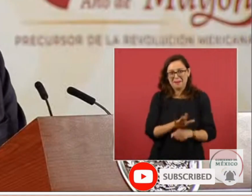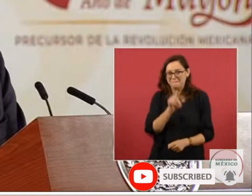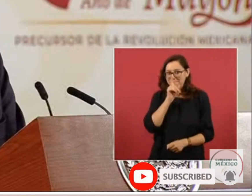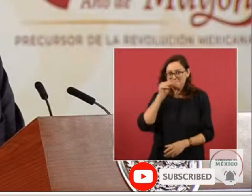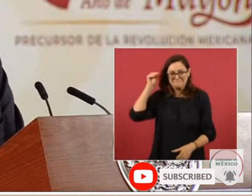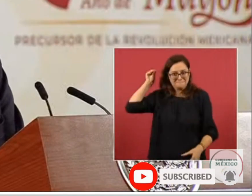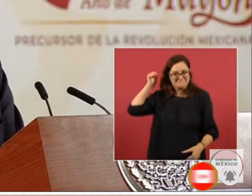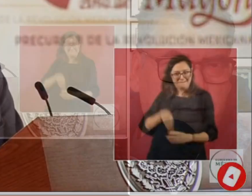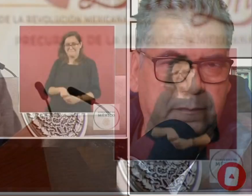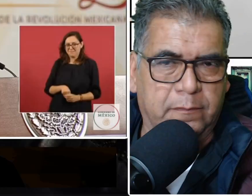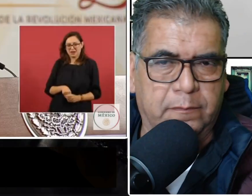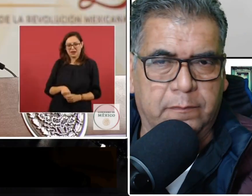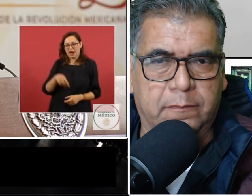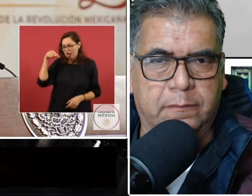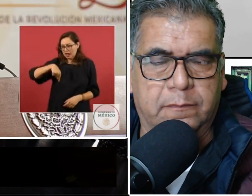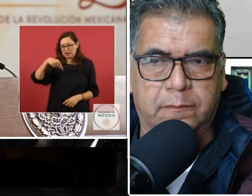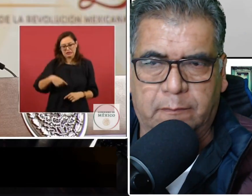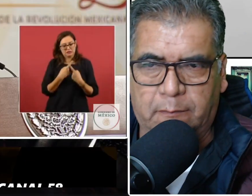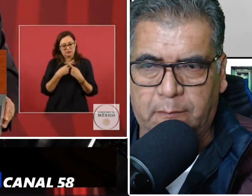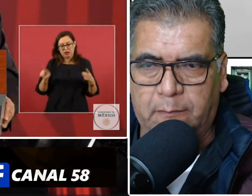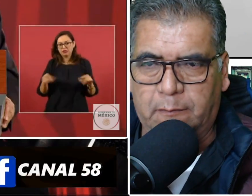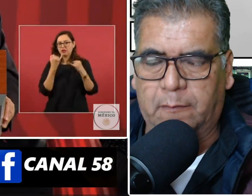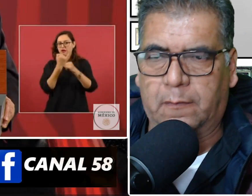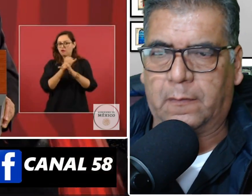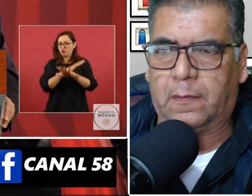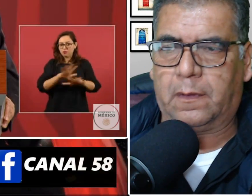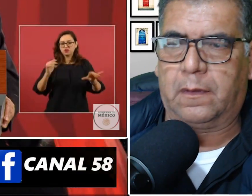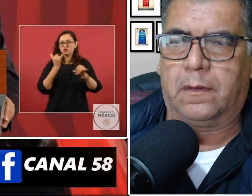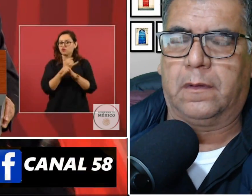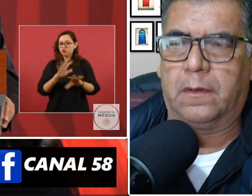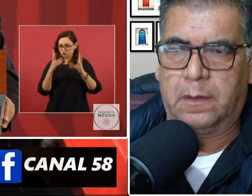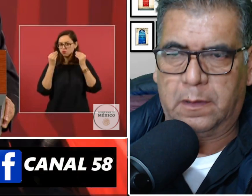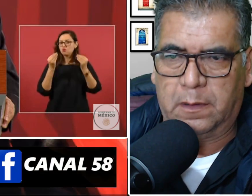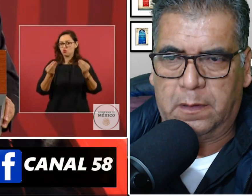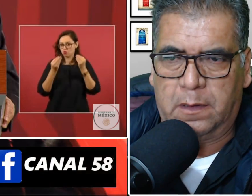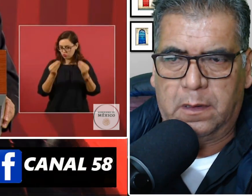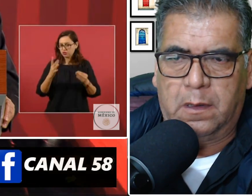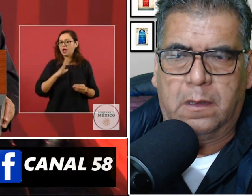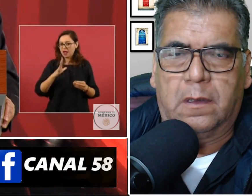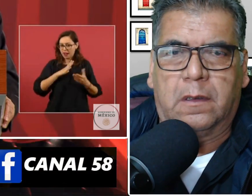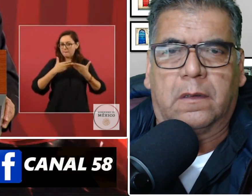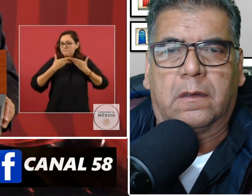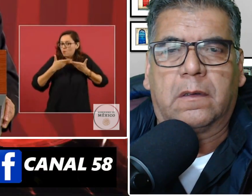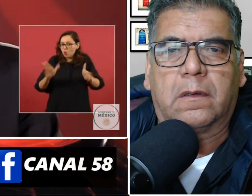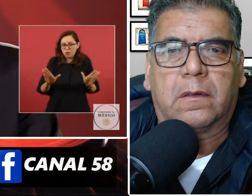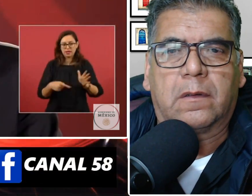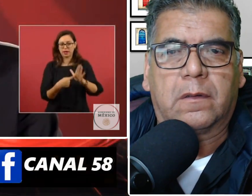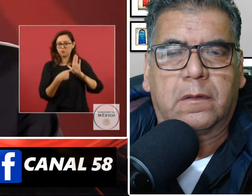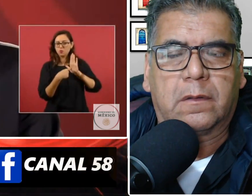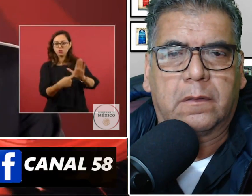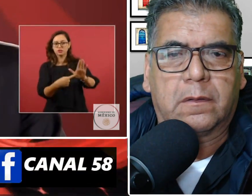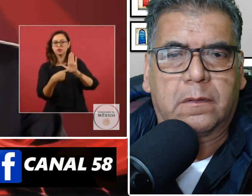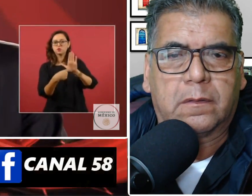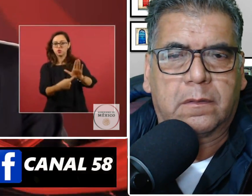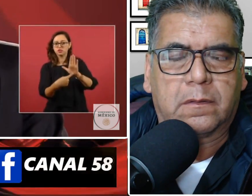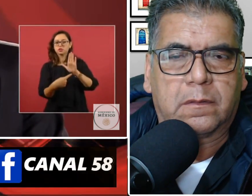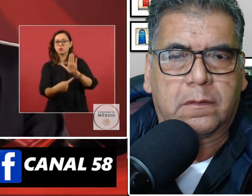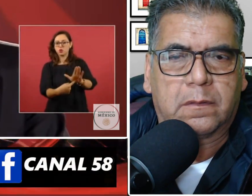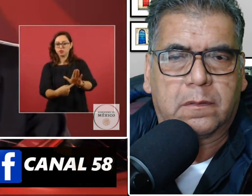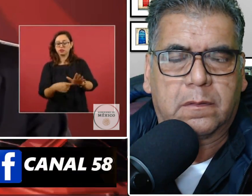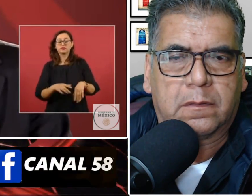considerado persona expuesta políticamente en el mundo, no en México, en el